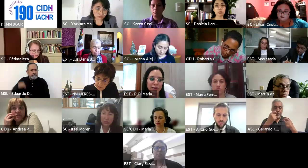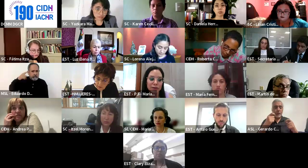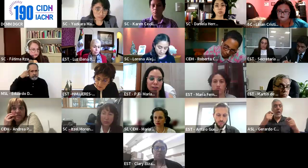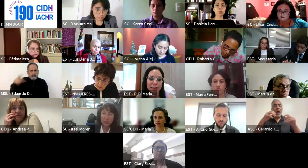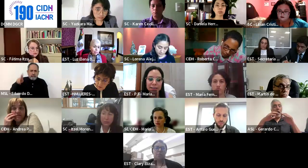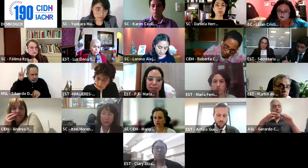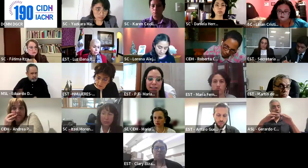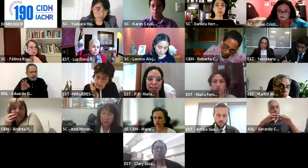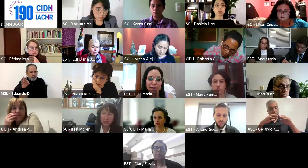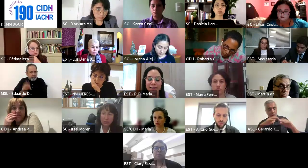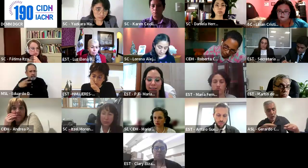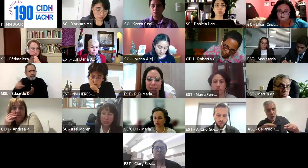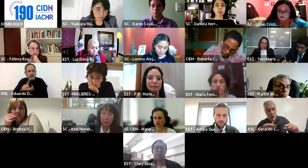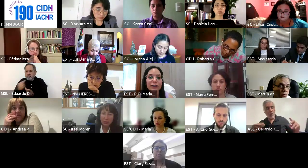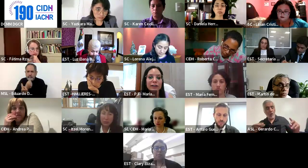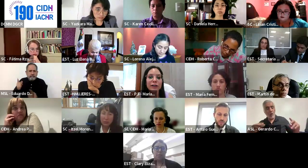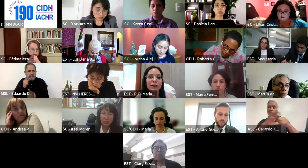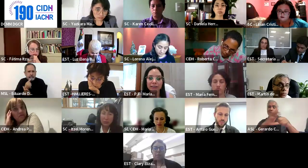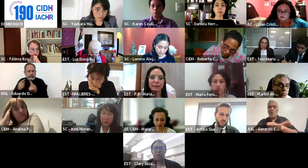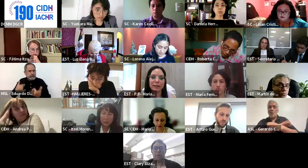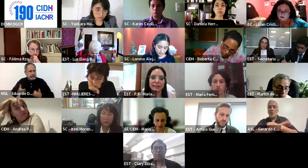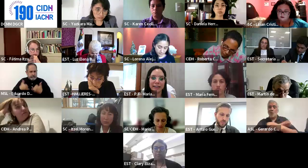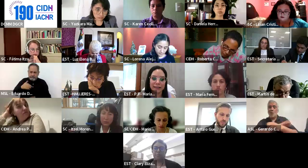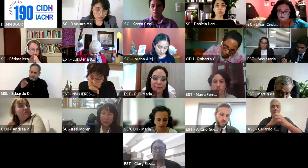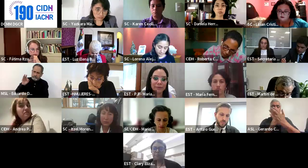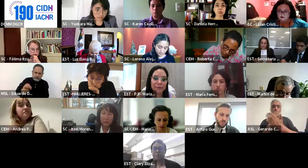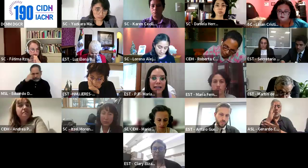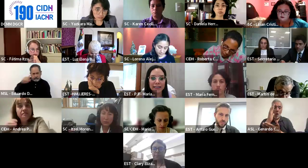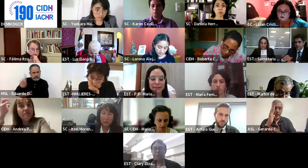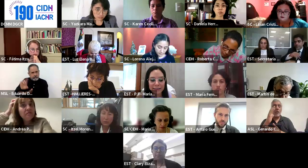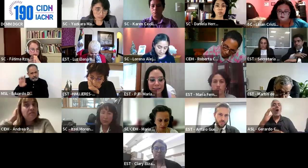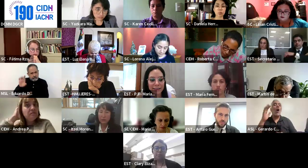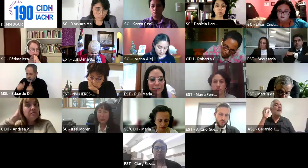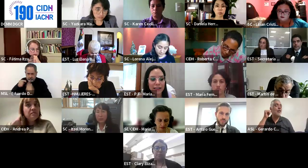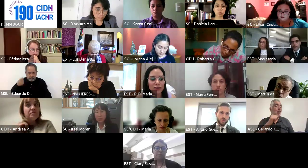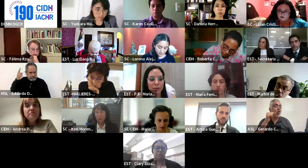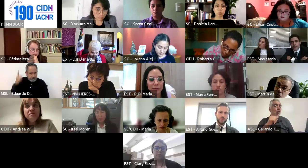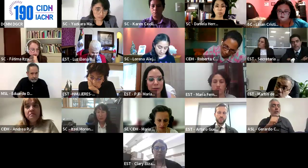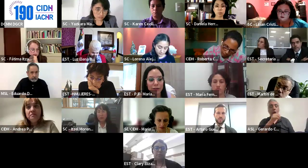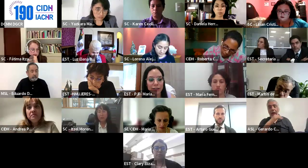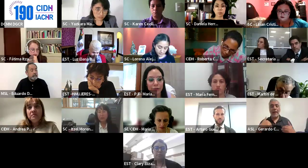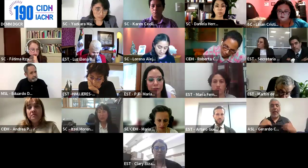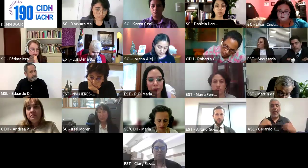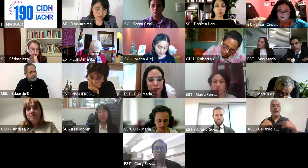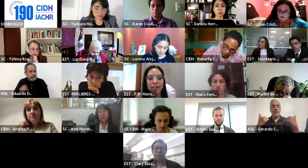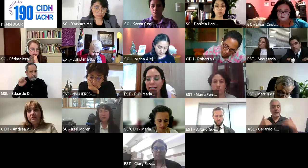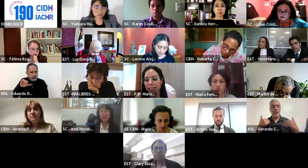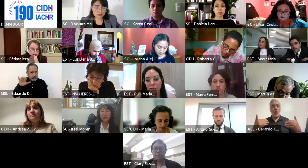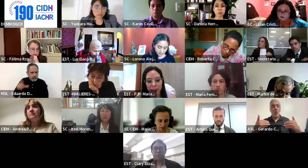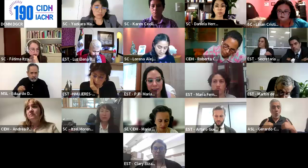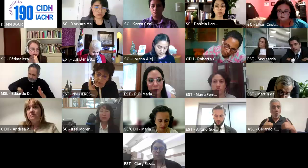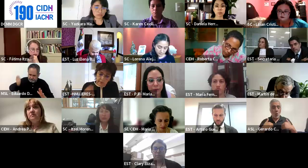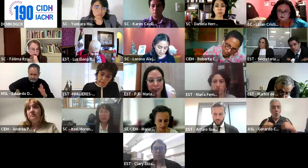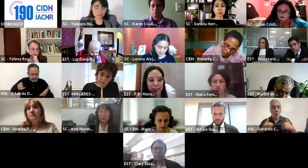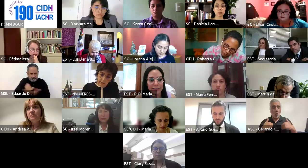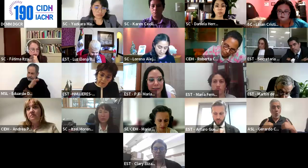los derechos de niñas y adolescentes con discapacidad. En este sentido, la Suprema Corte concluyó que